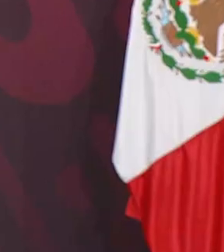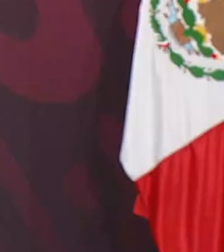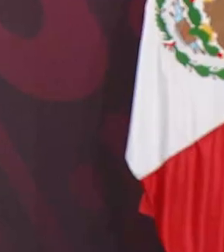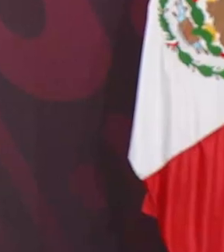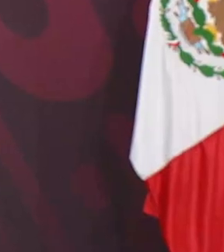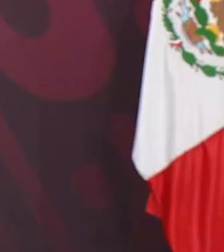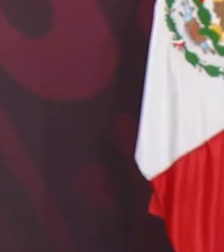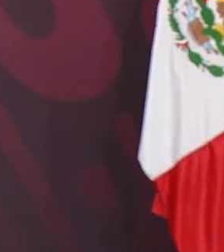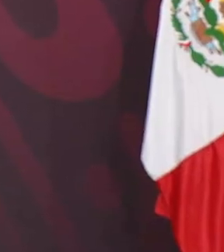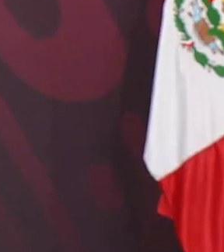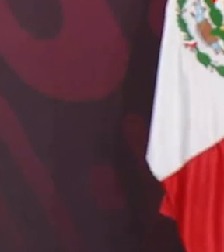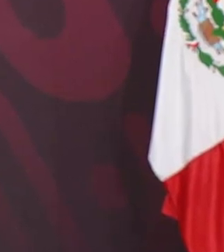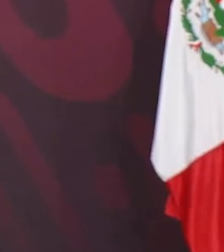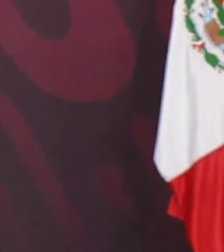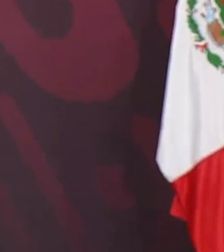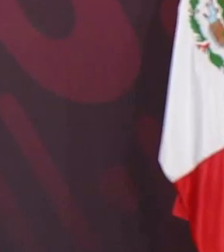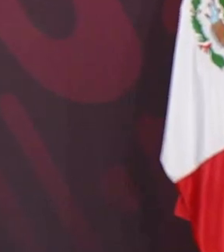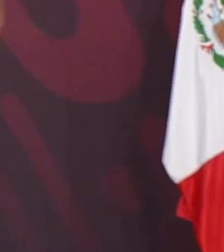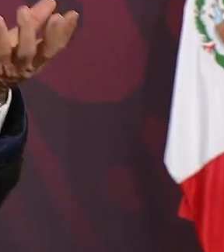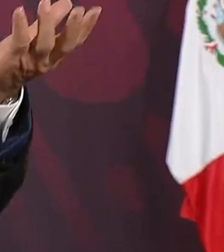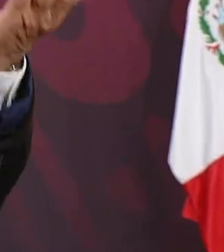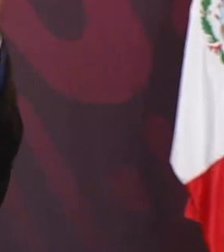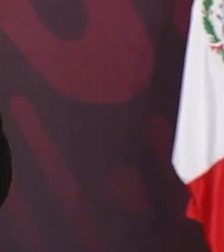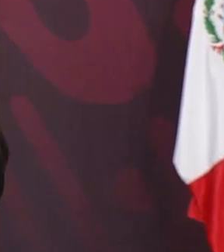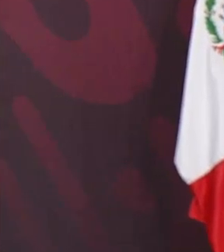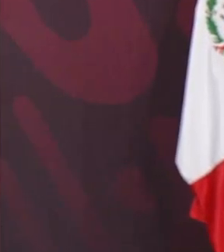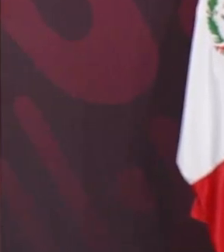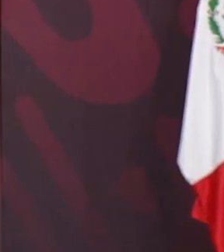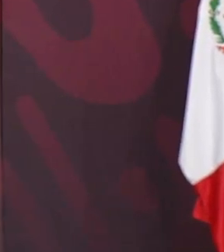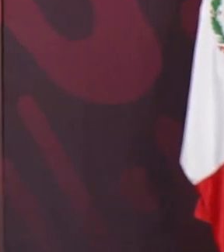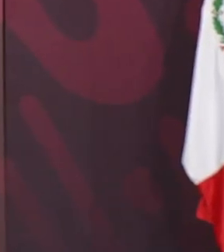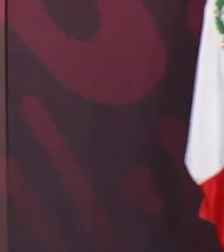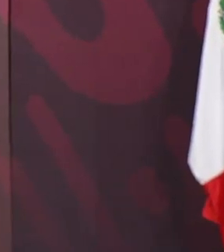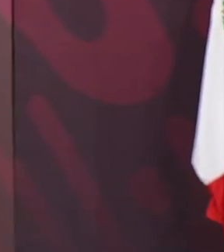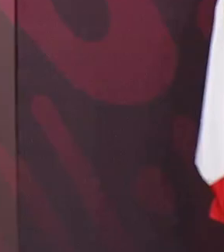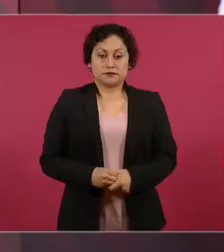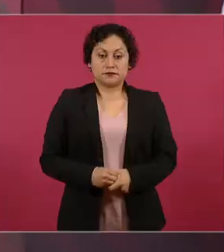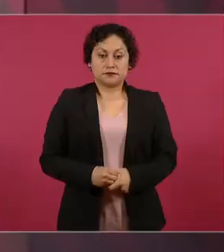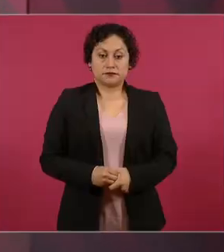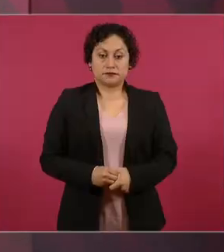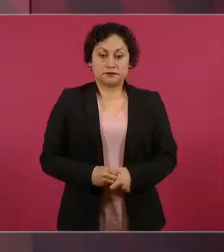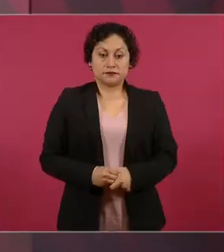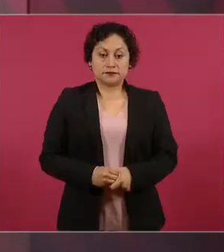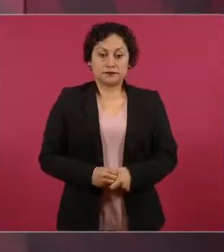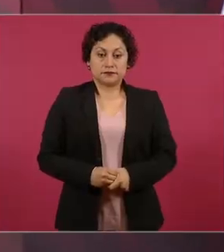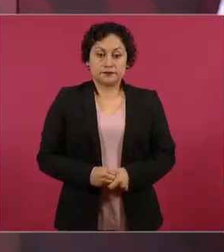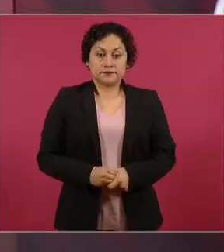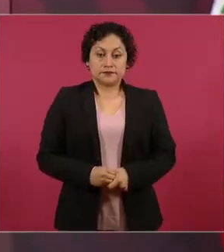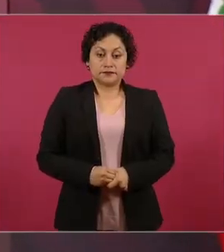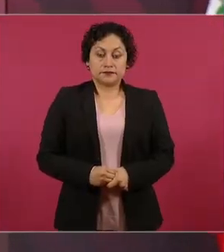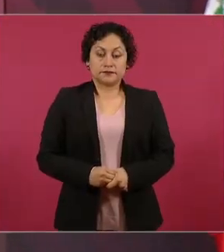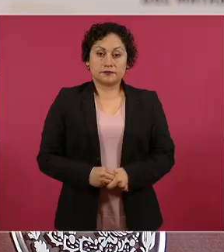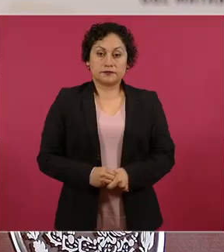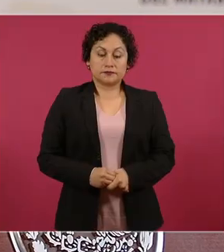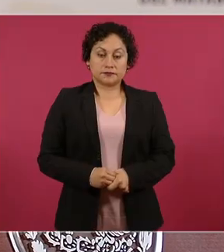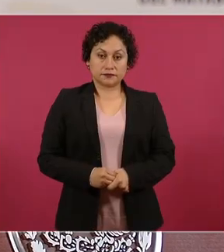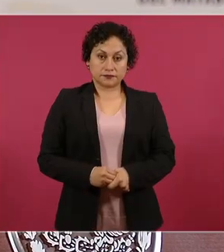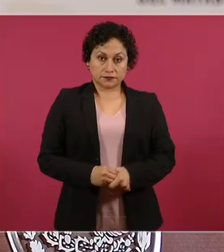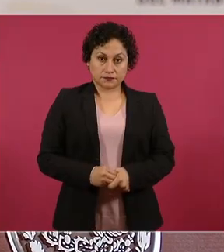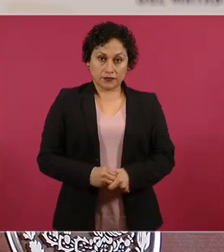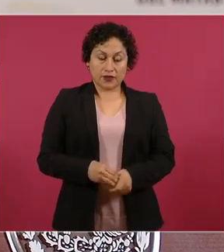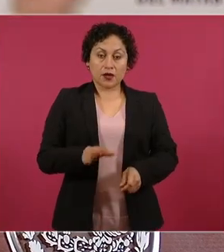a unos indígenas zapotecos, o van a buscar a indígenas zapotecos, que porque eran los más desalmados y cortaban